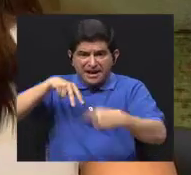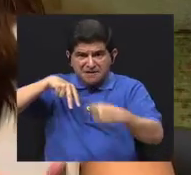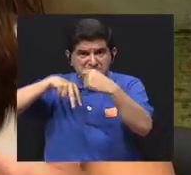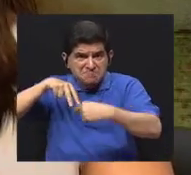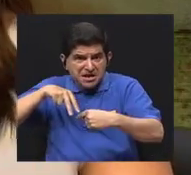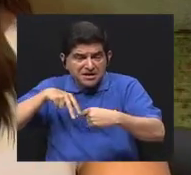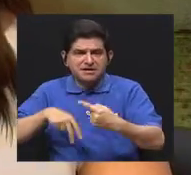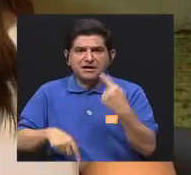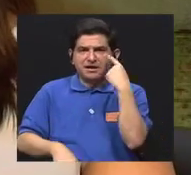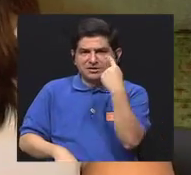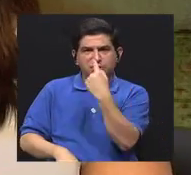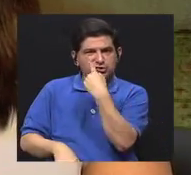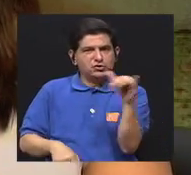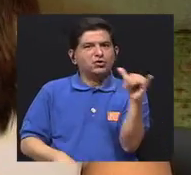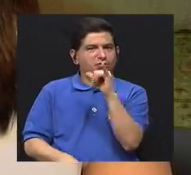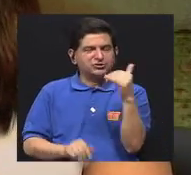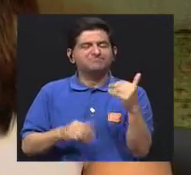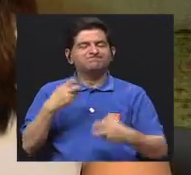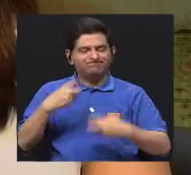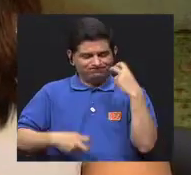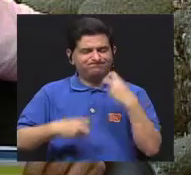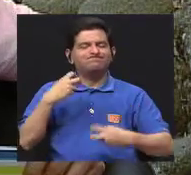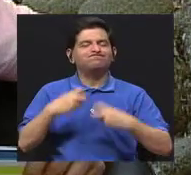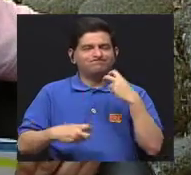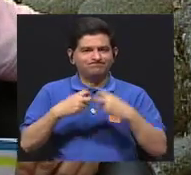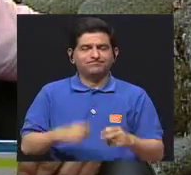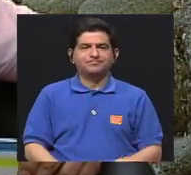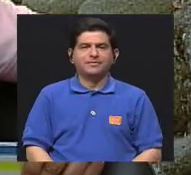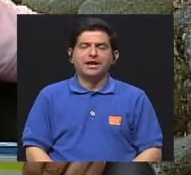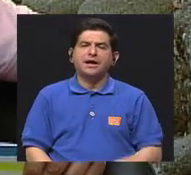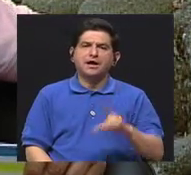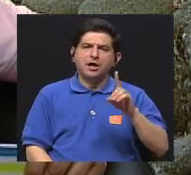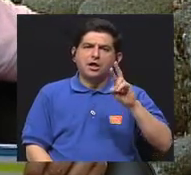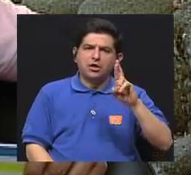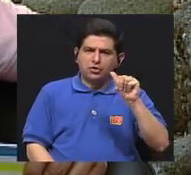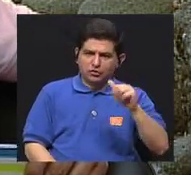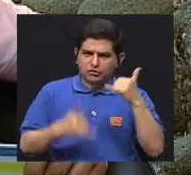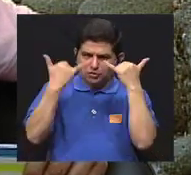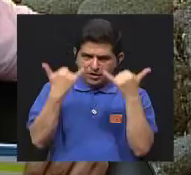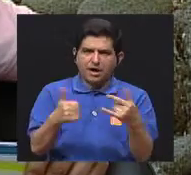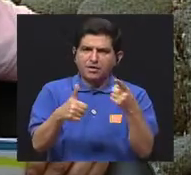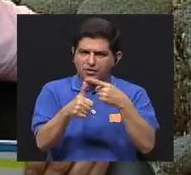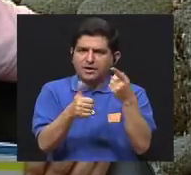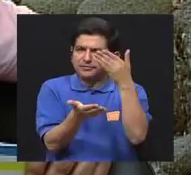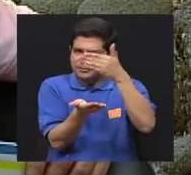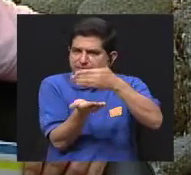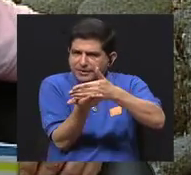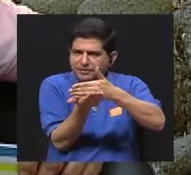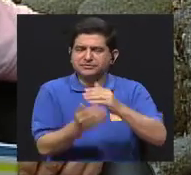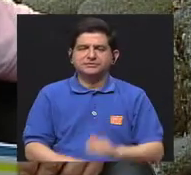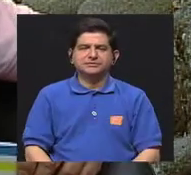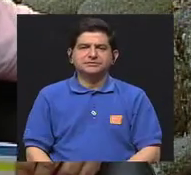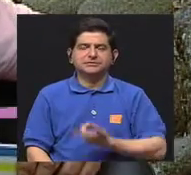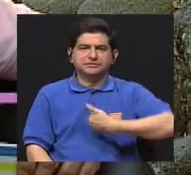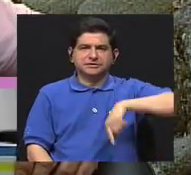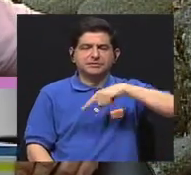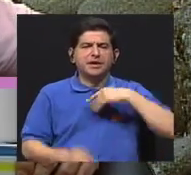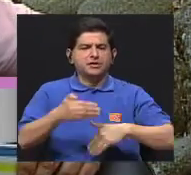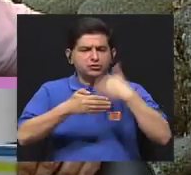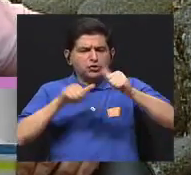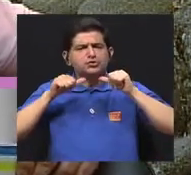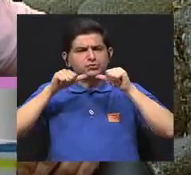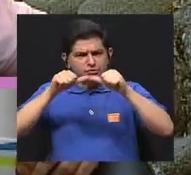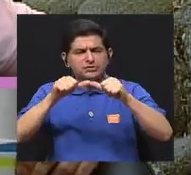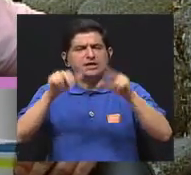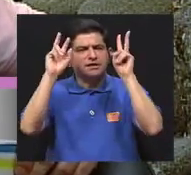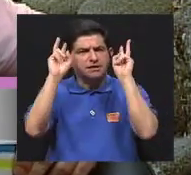ya nuestros ojos están también comprometidos. Claro. Bueno, doctora, llegó el momento de hacer nuestra primera pausa para pues luego retomar